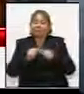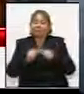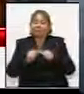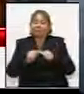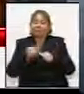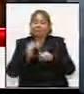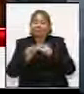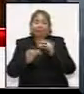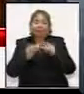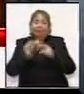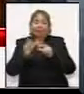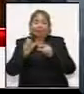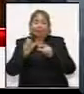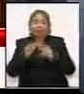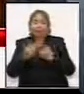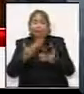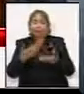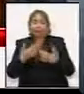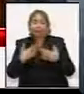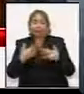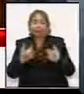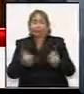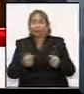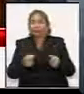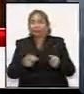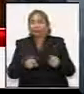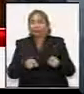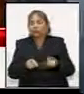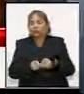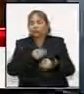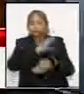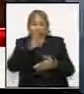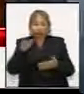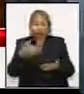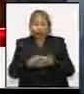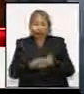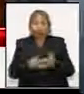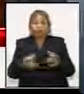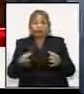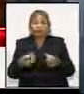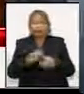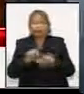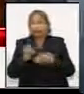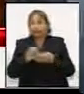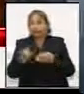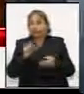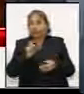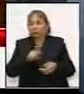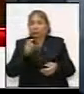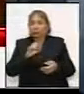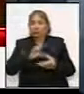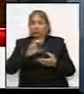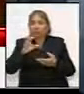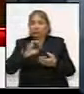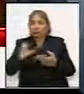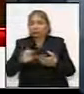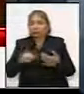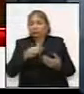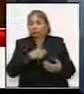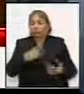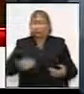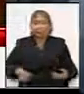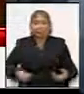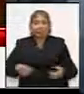progresivo no solamente sea en el sector salud, sino en todos los sectores. porque todos los sectores de